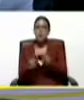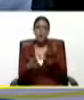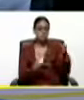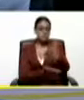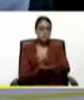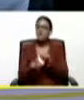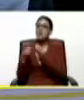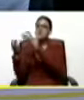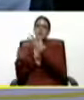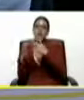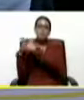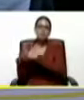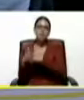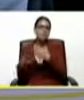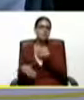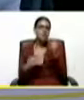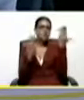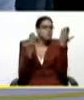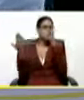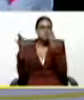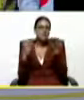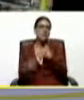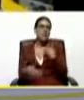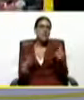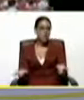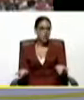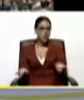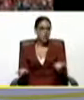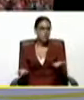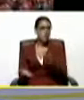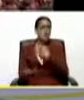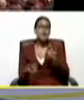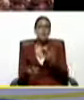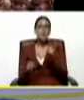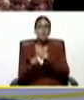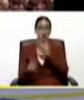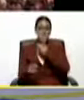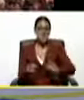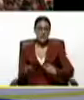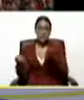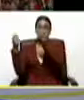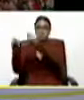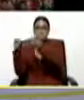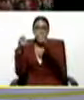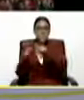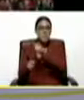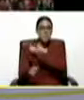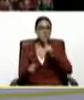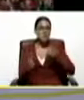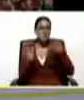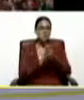Quieren un presidente que privatice la educación. Que privatice la salud.